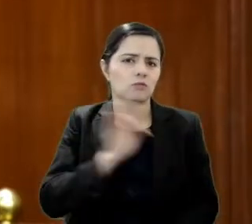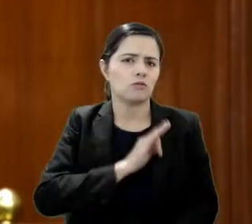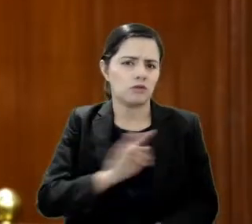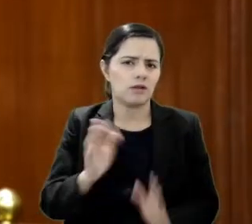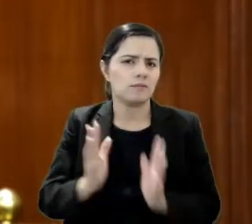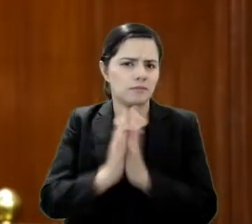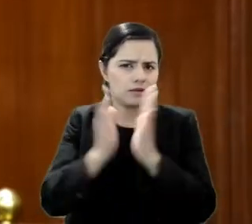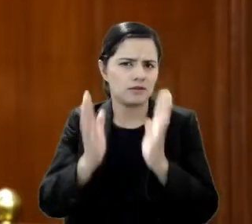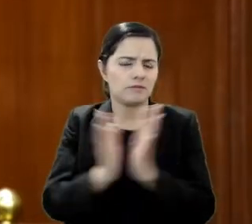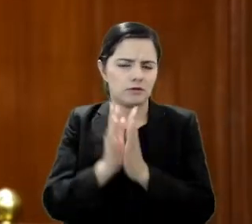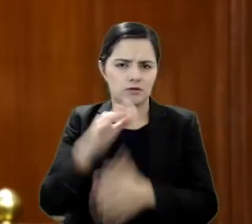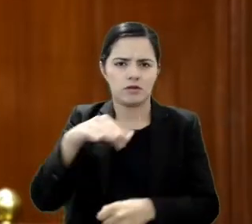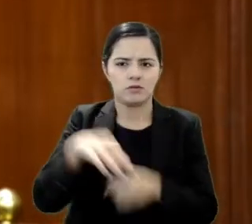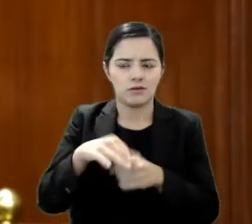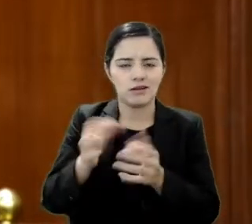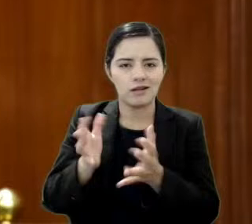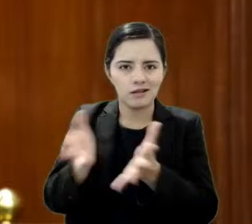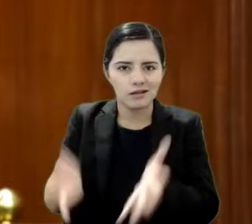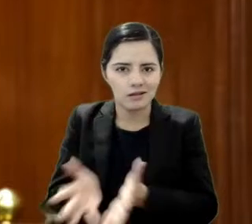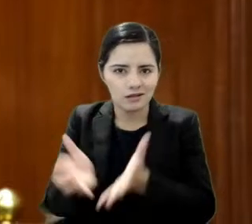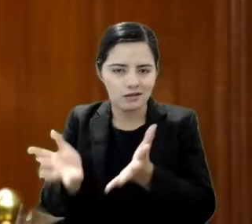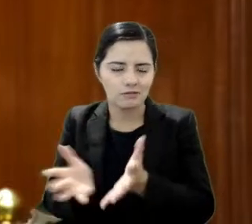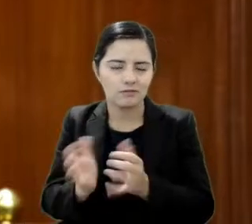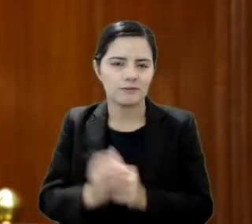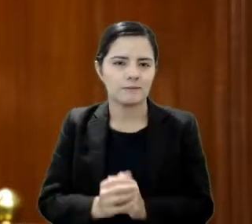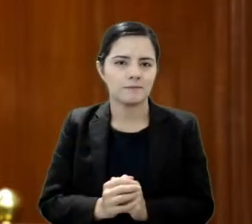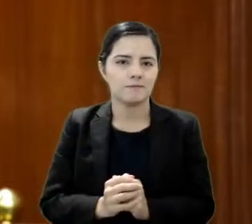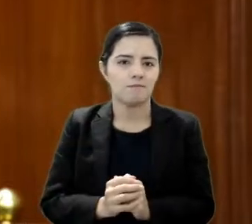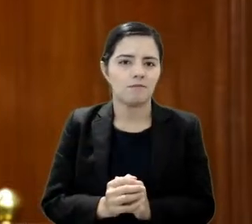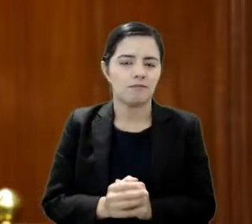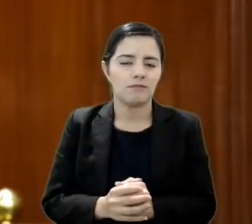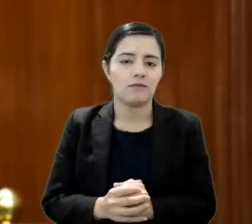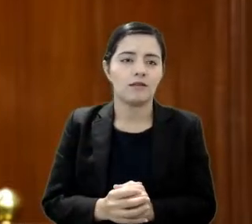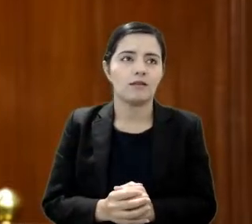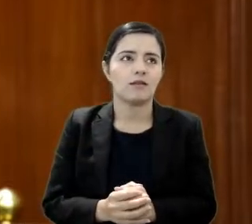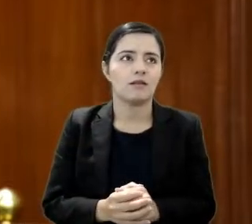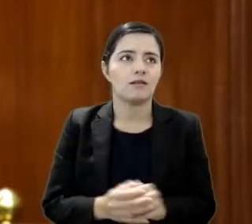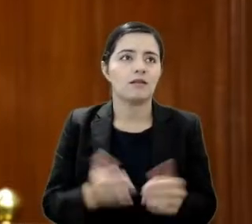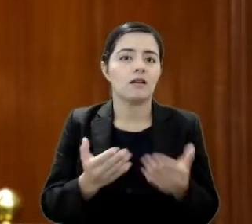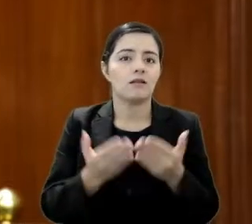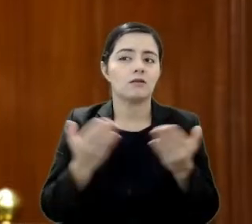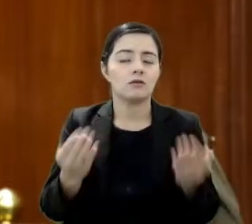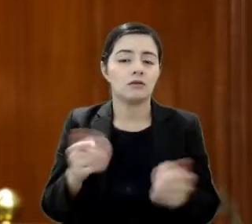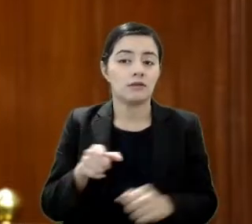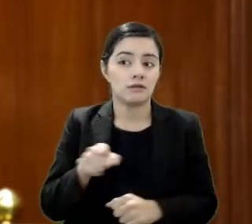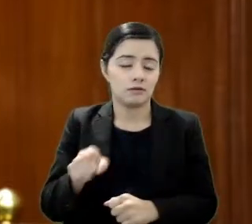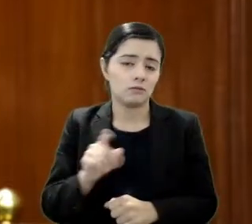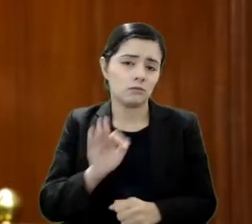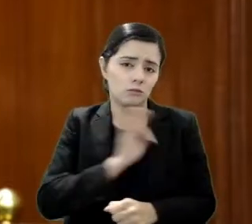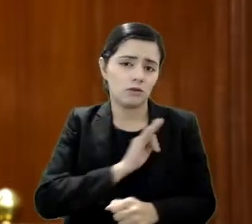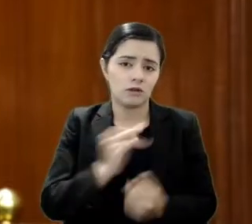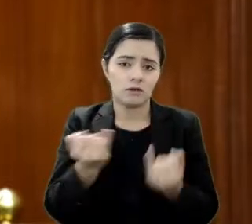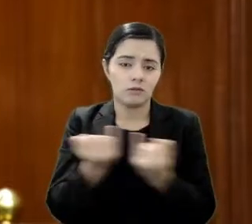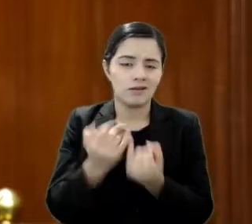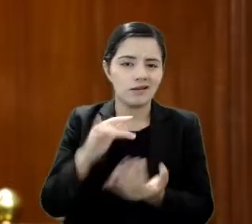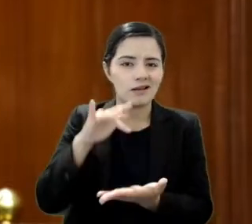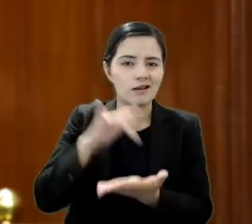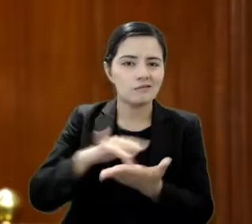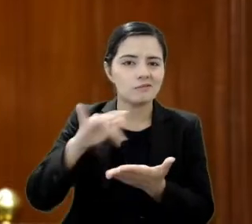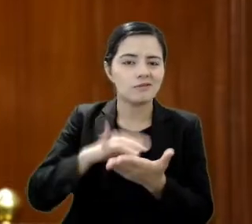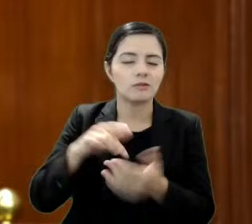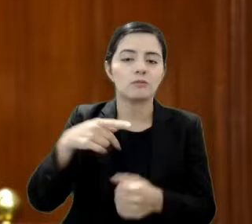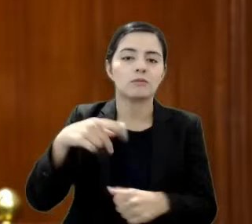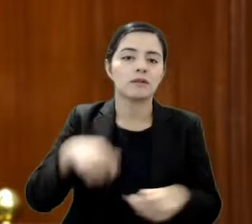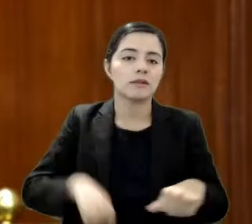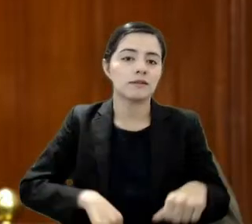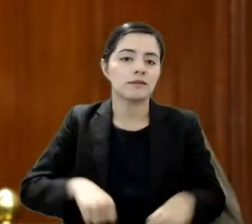adolescentes y la primera infancia del Estado de México. En lo relativo al fomento de las actividades deportivas en el Estado que dirigidas a